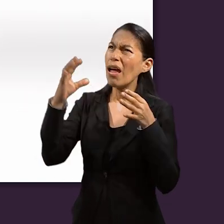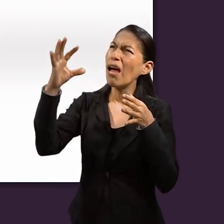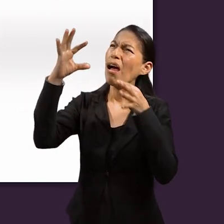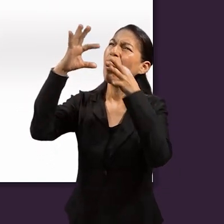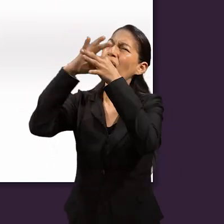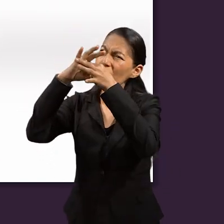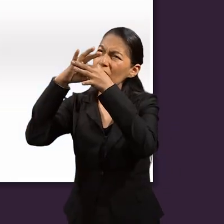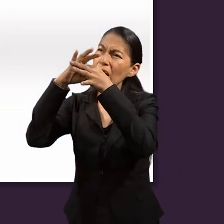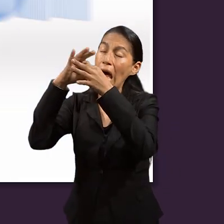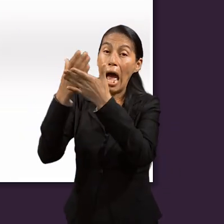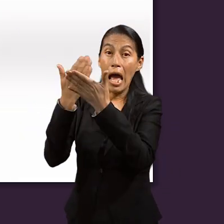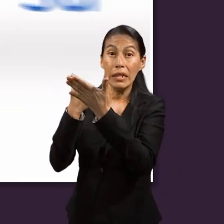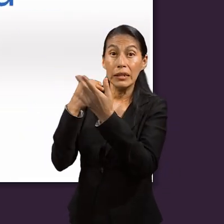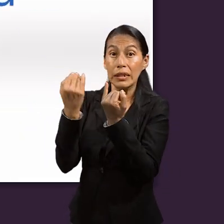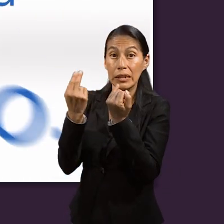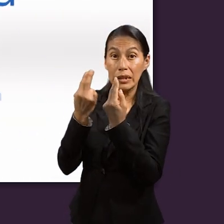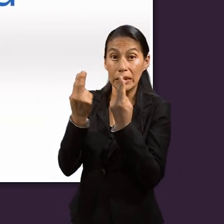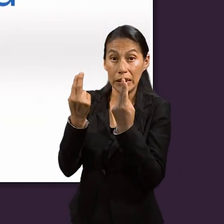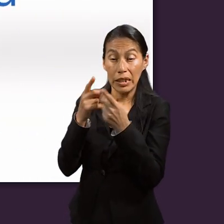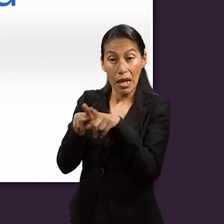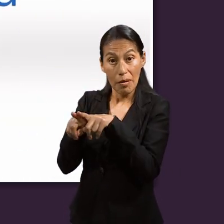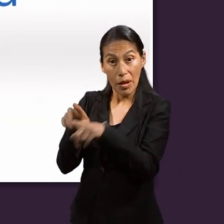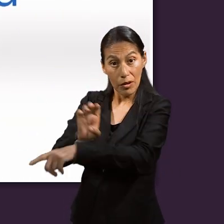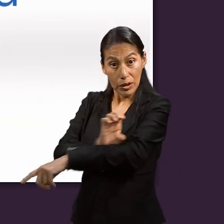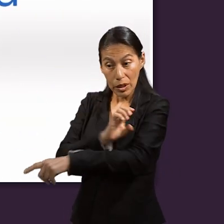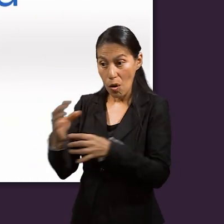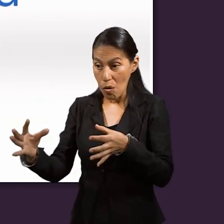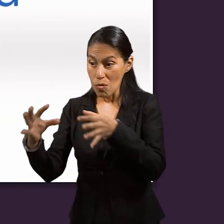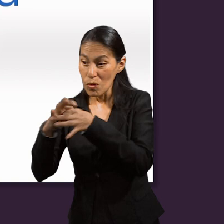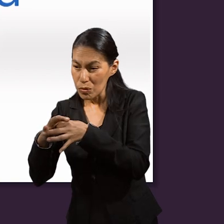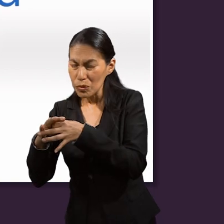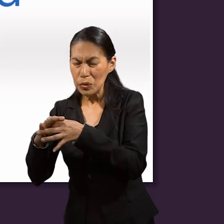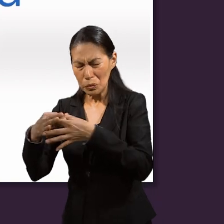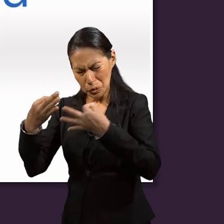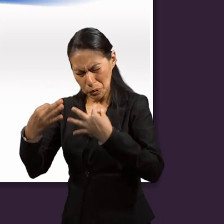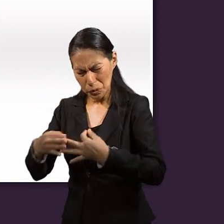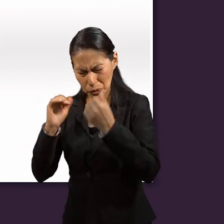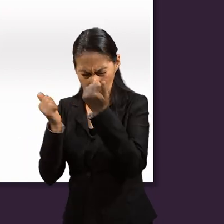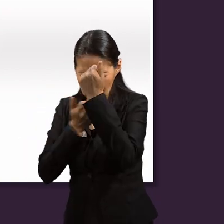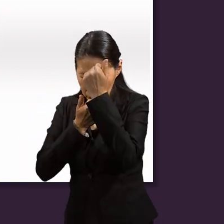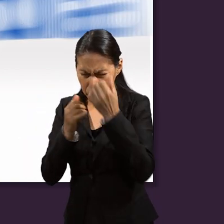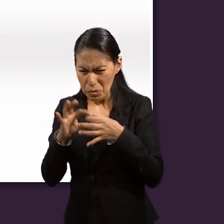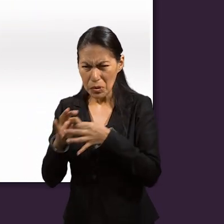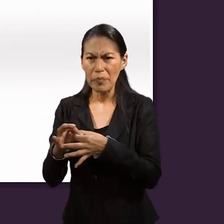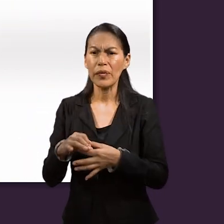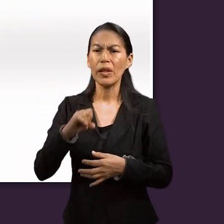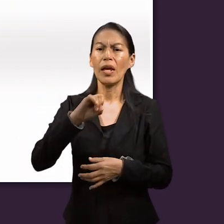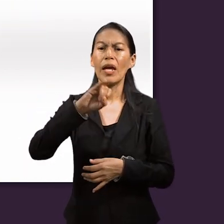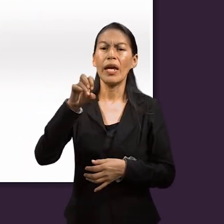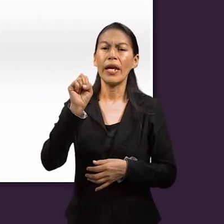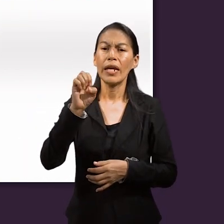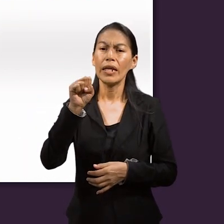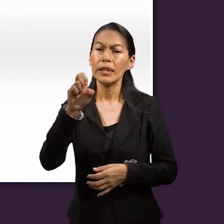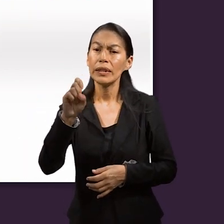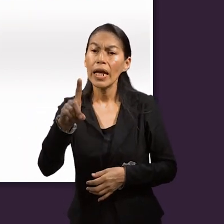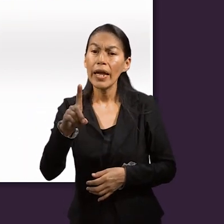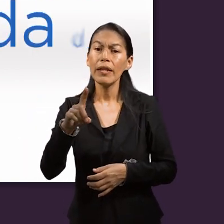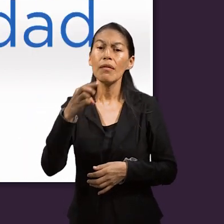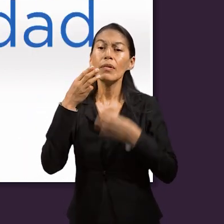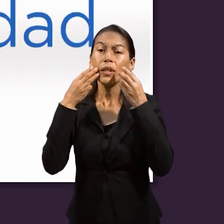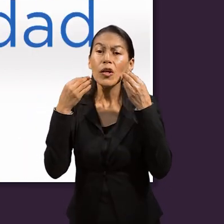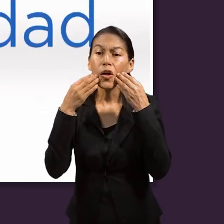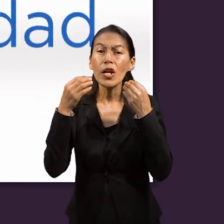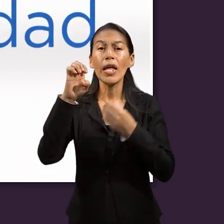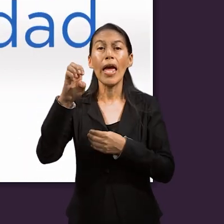debe restaurar la relación con su hermana las dos palabras hebreas hesse misericordia y el m